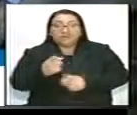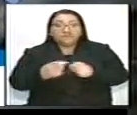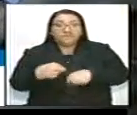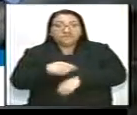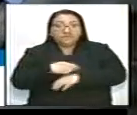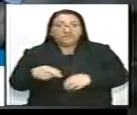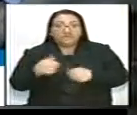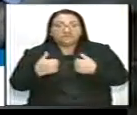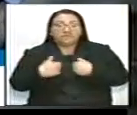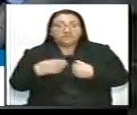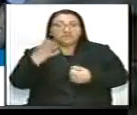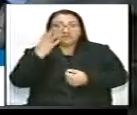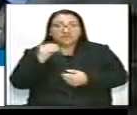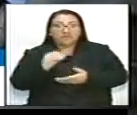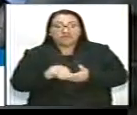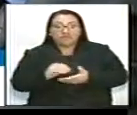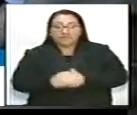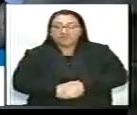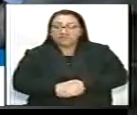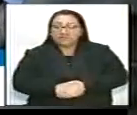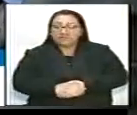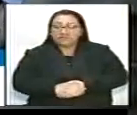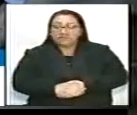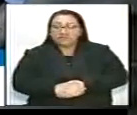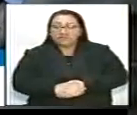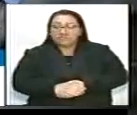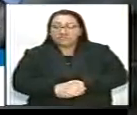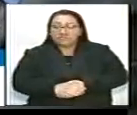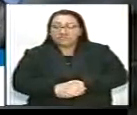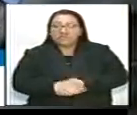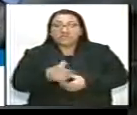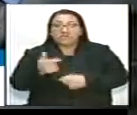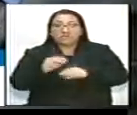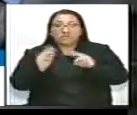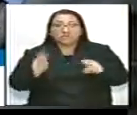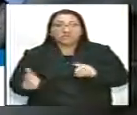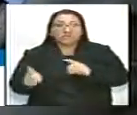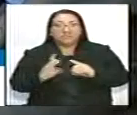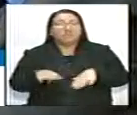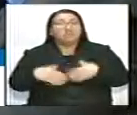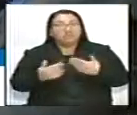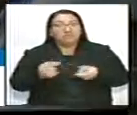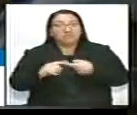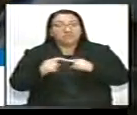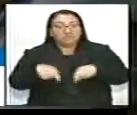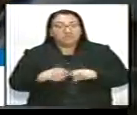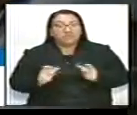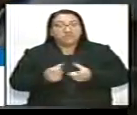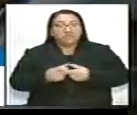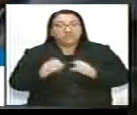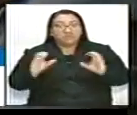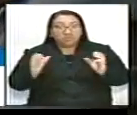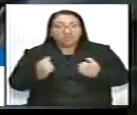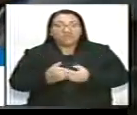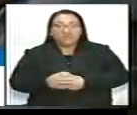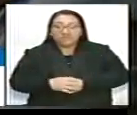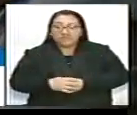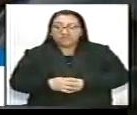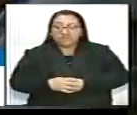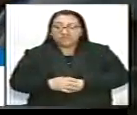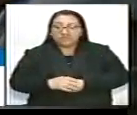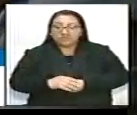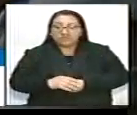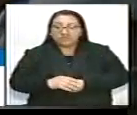y experimentada que es la mesa directiva en su conjunto, podemos desde esta comisión y desde el Congreso de la República